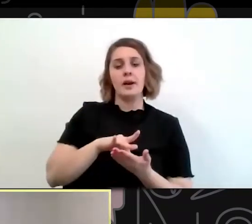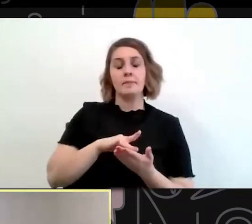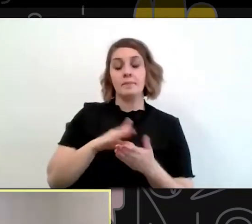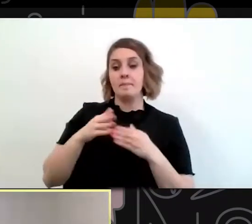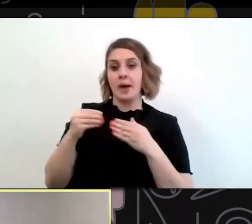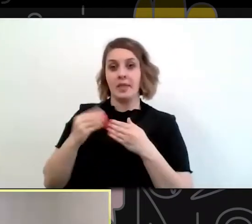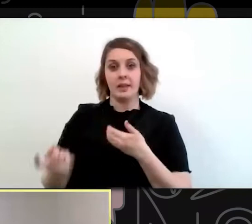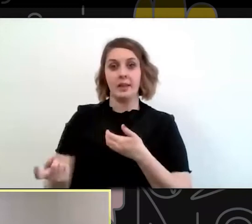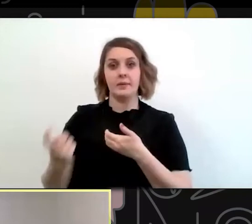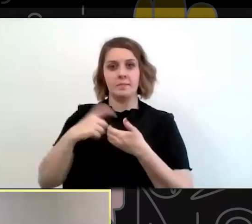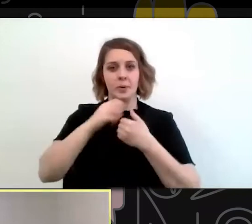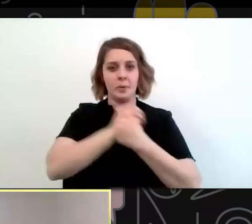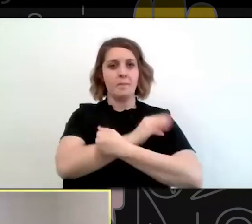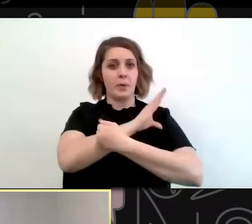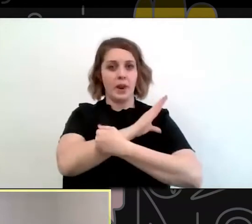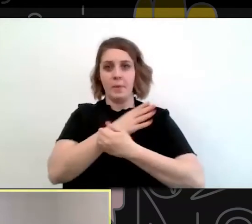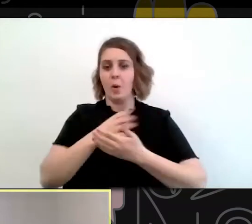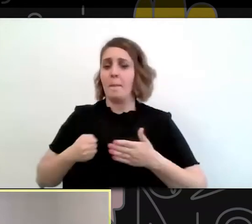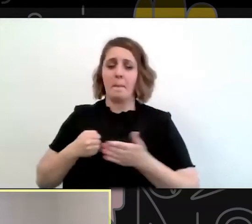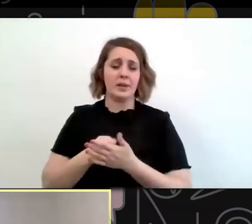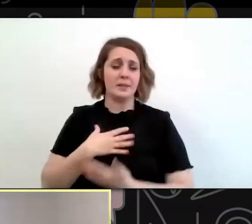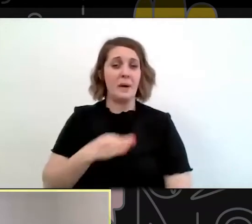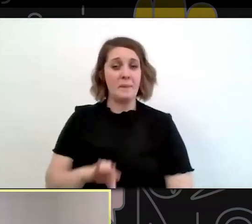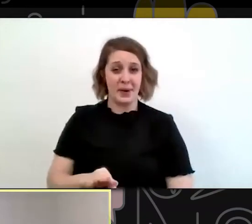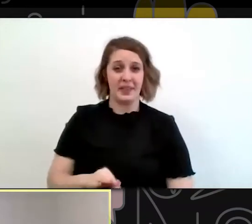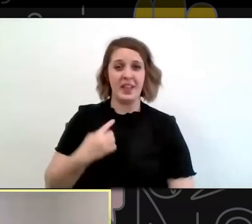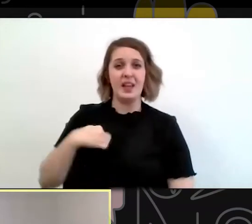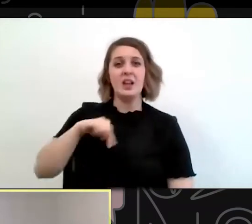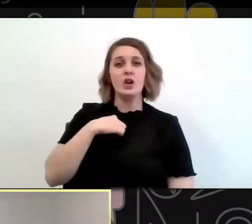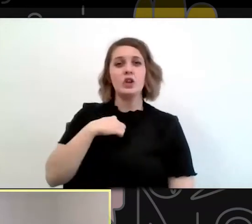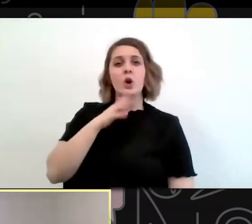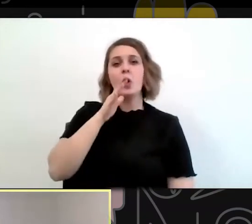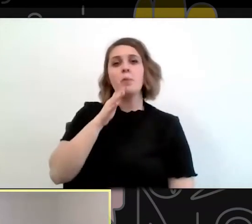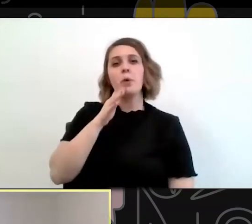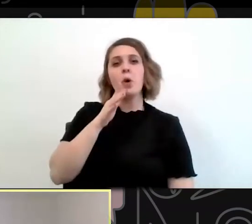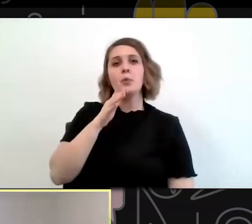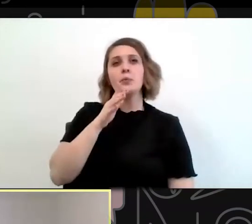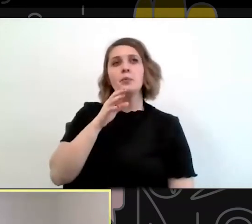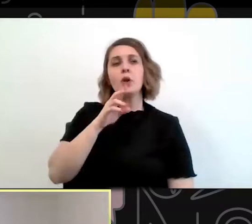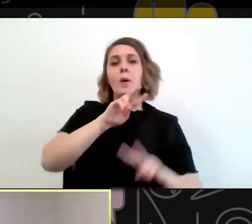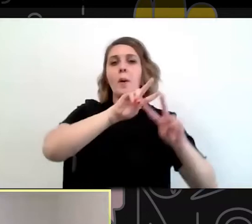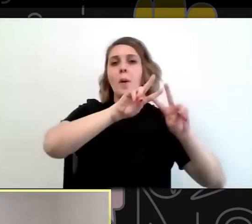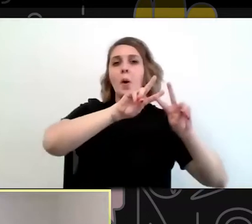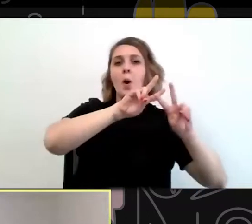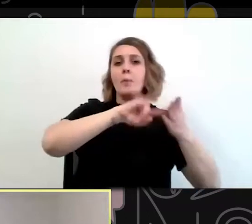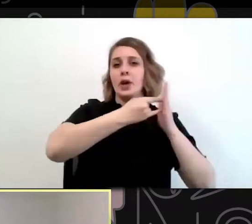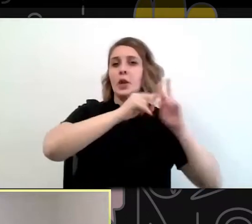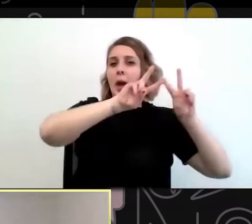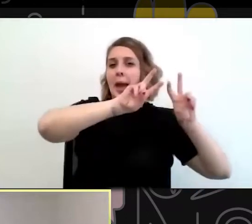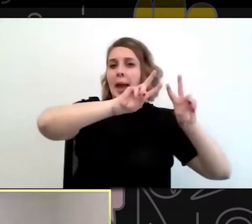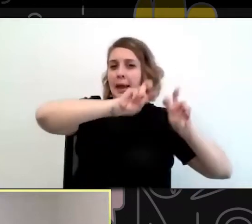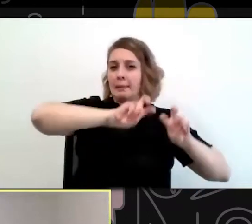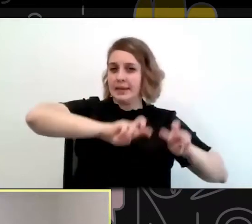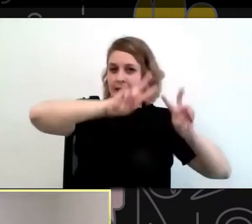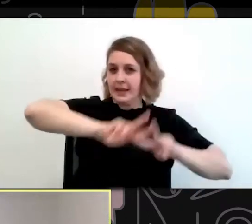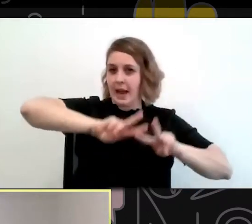pacientes y empoderarlos en todo lo que podemos. Nosotros trabajamos por una parte en proyectos de investigación. Allí lo que tratamos